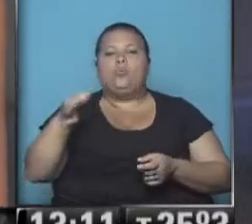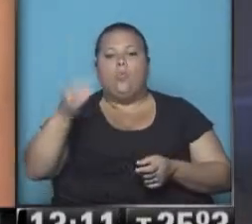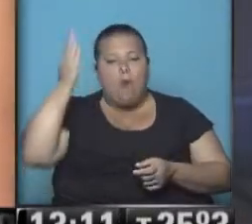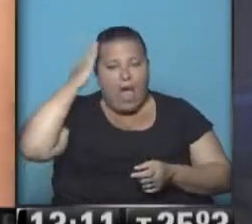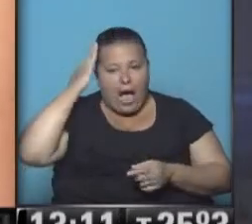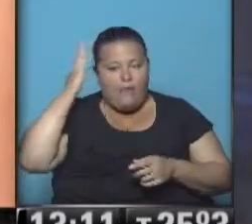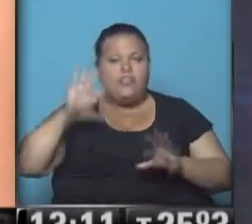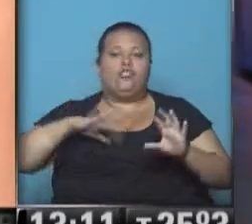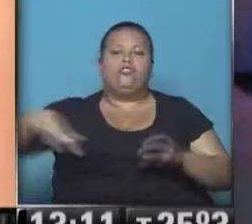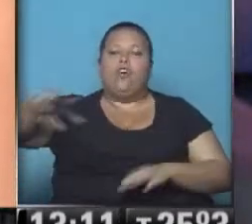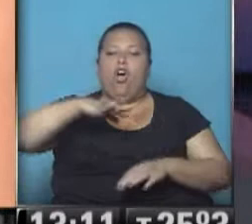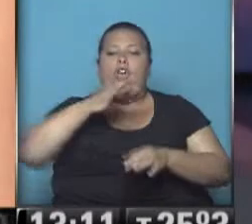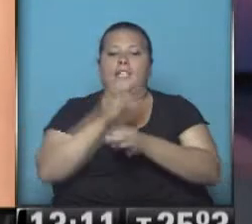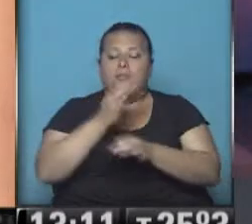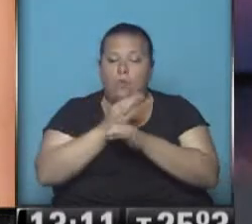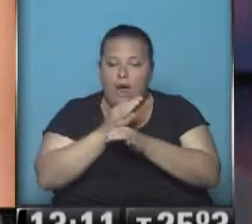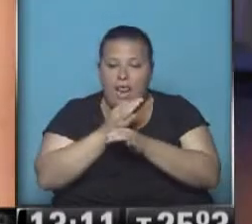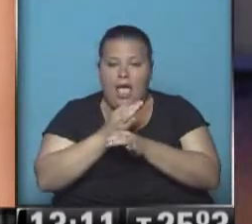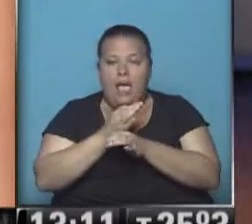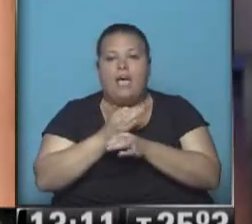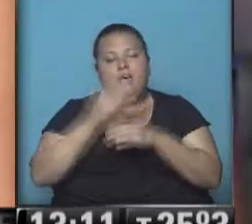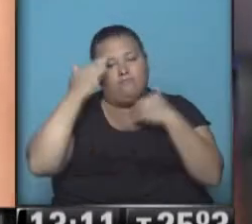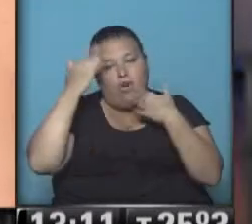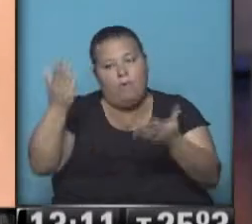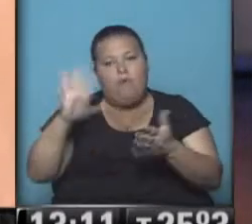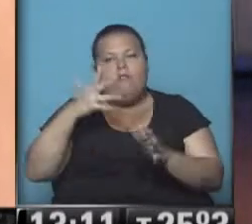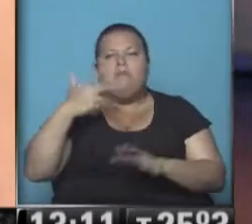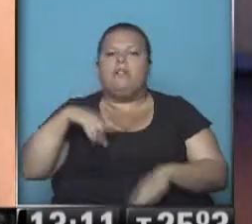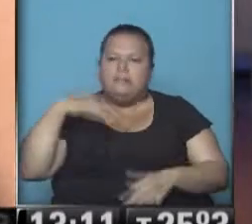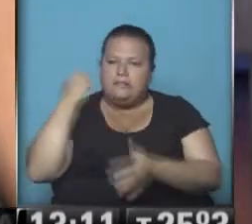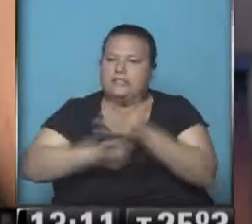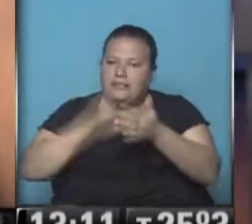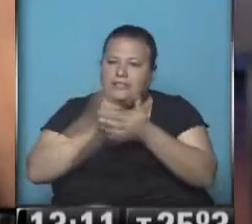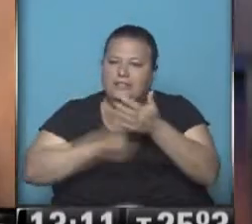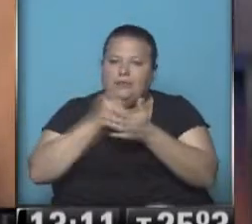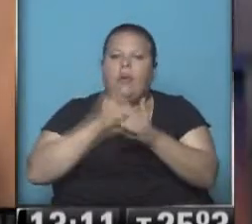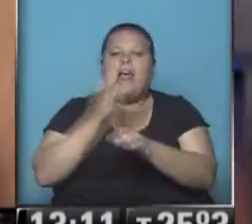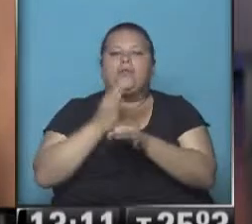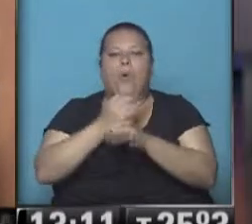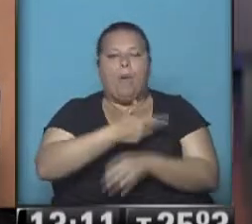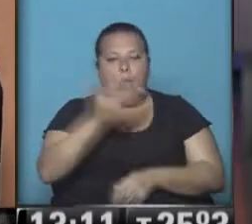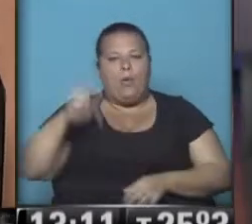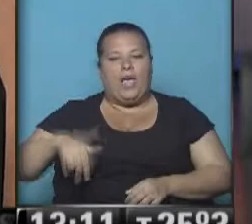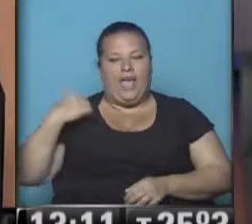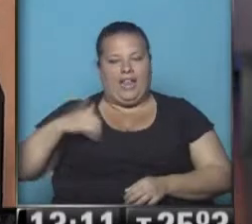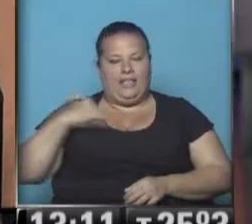y por toda la comunidad educativa va a ser recordada como una gran luchadora por la escuela pública en nuestro